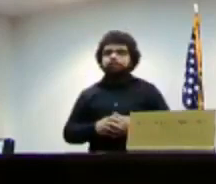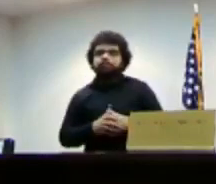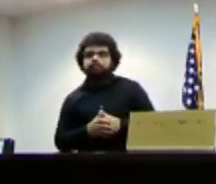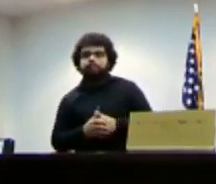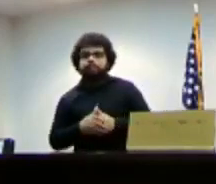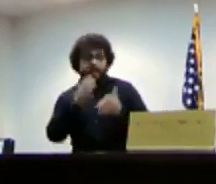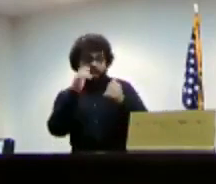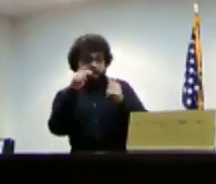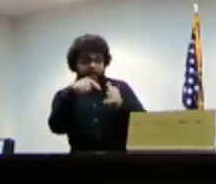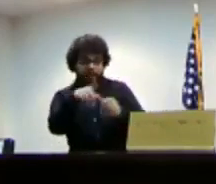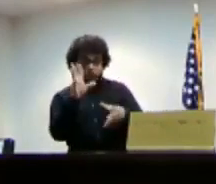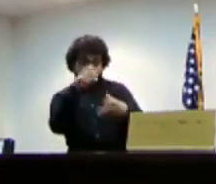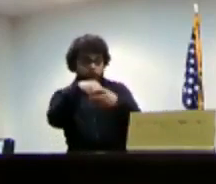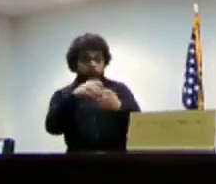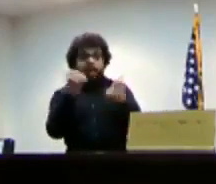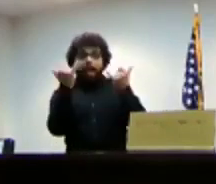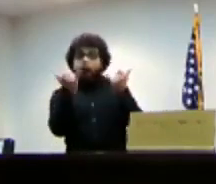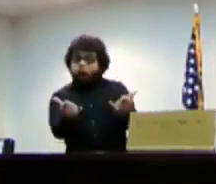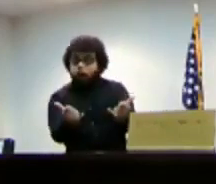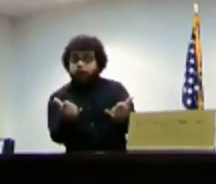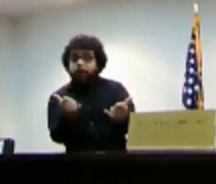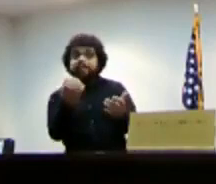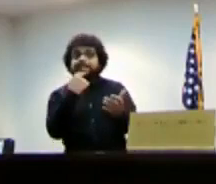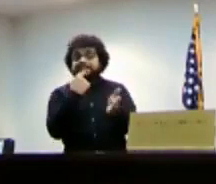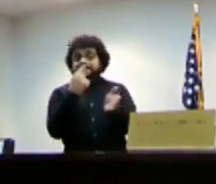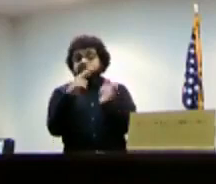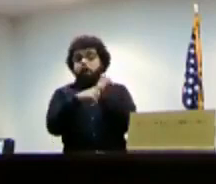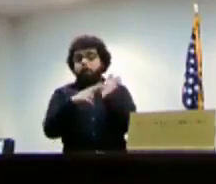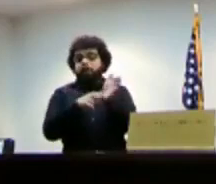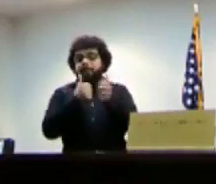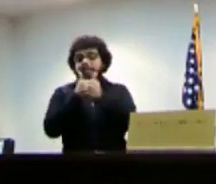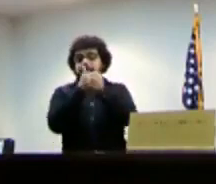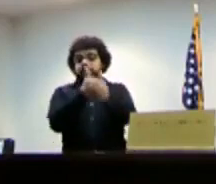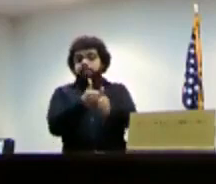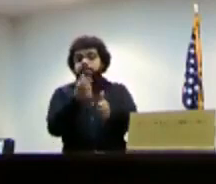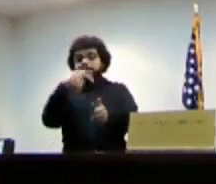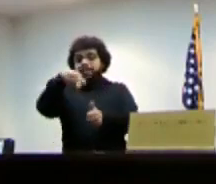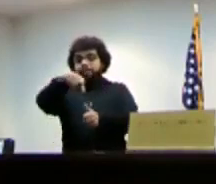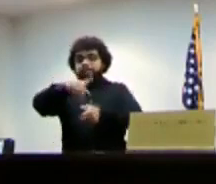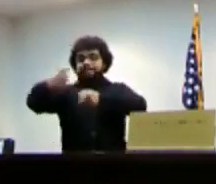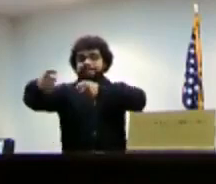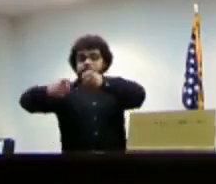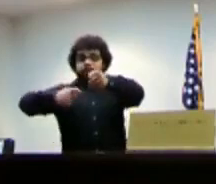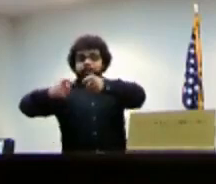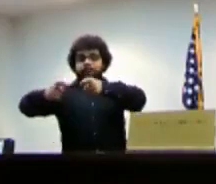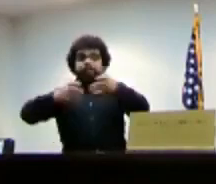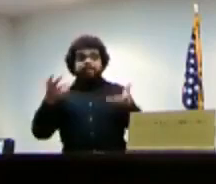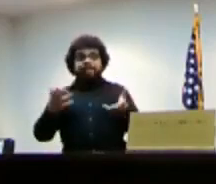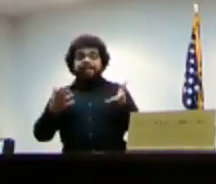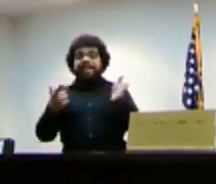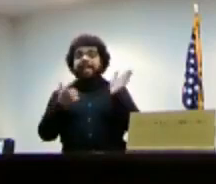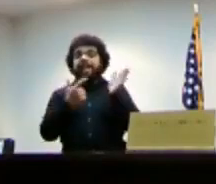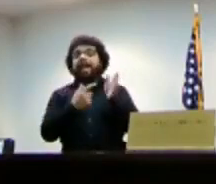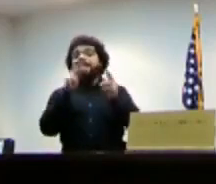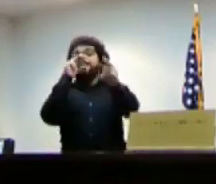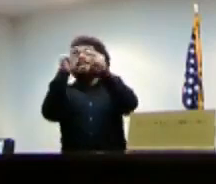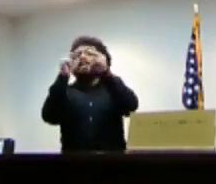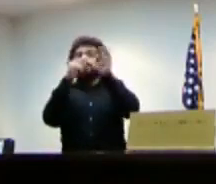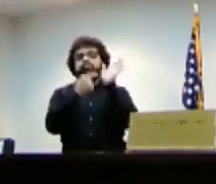lo mismo? Ahora, según el contrato, ellos son los que están encargados de presentarle al negociado